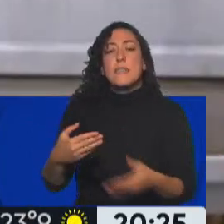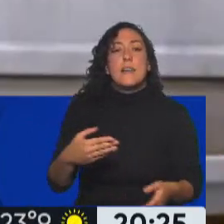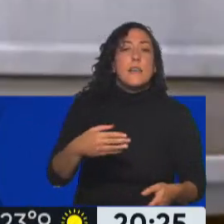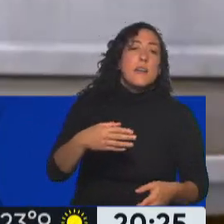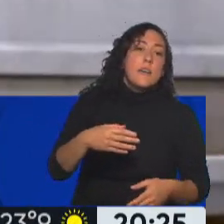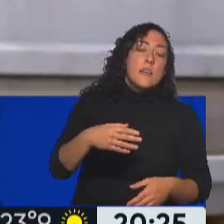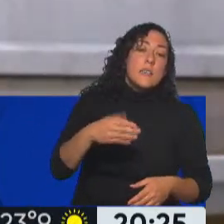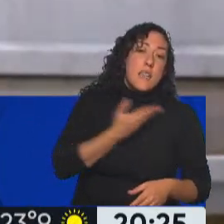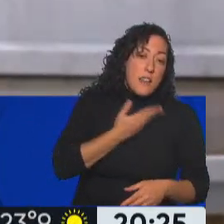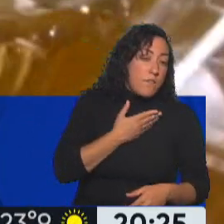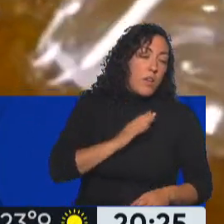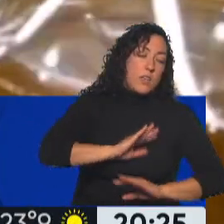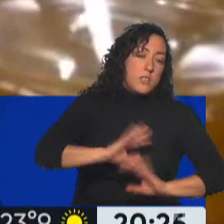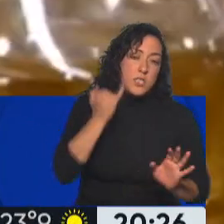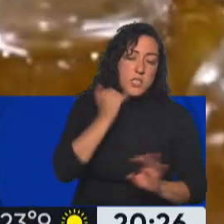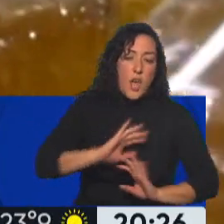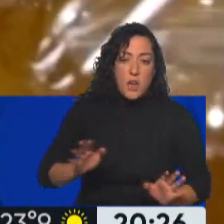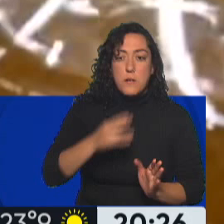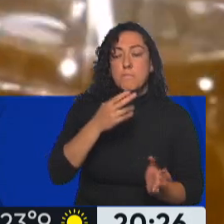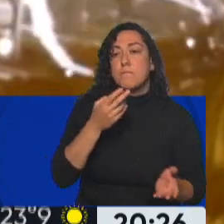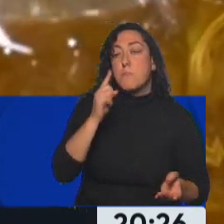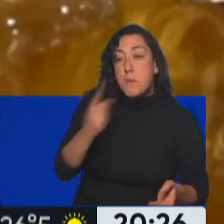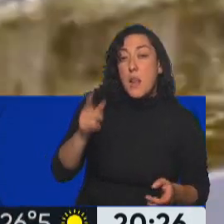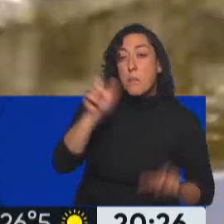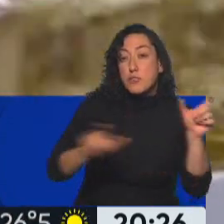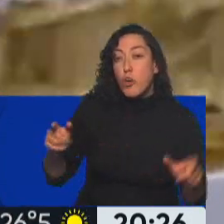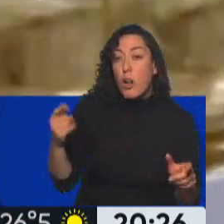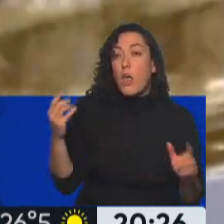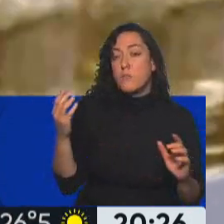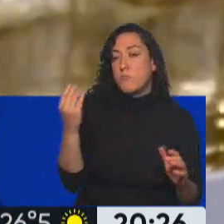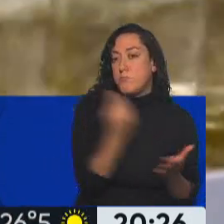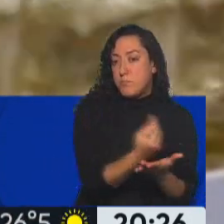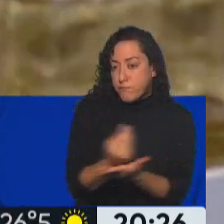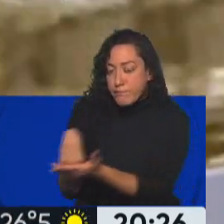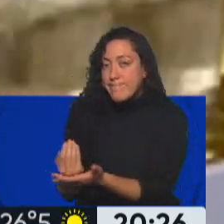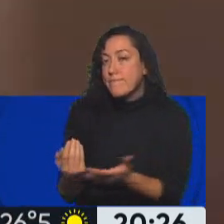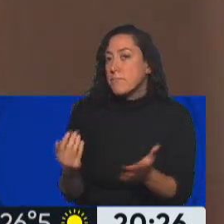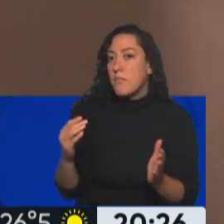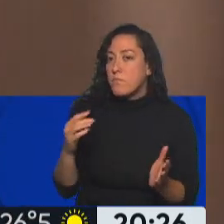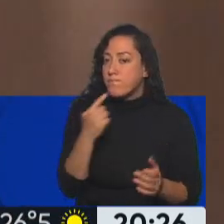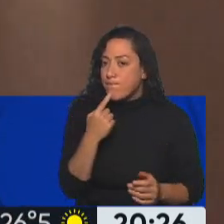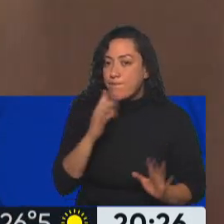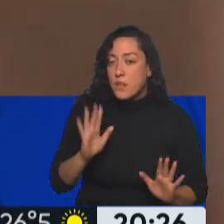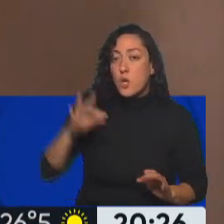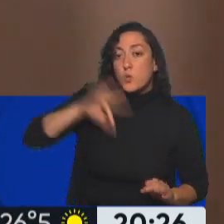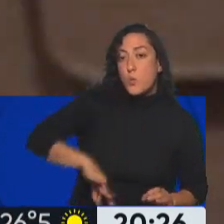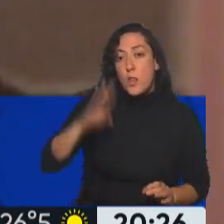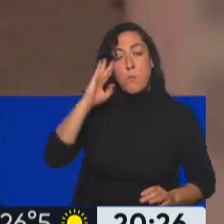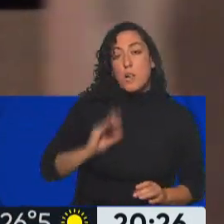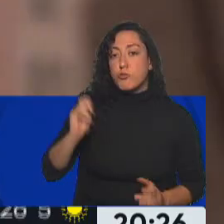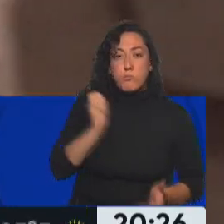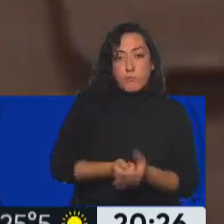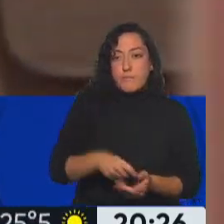Avellaneda, Santa Fe. 1000 puestos de trabajo están en suspenso. Además, la compañía no pagará los sueldos de marzo.